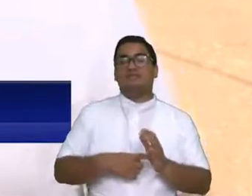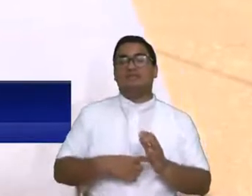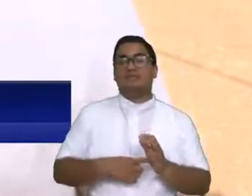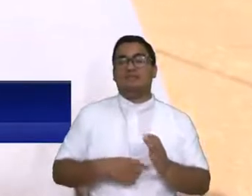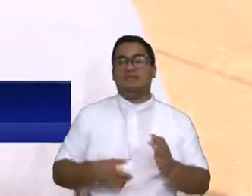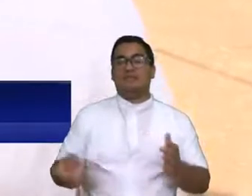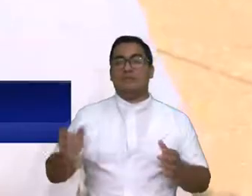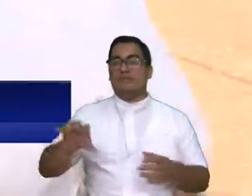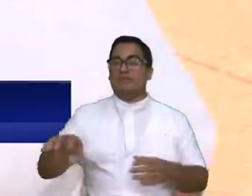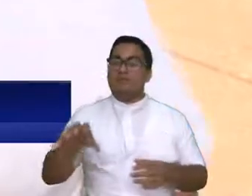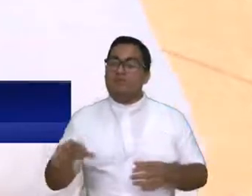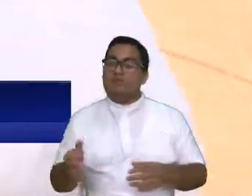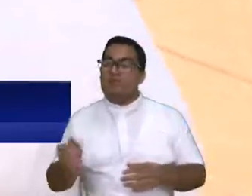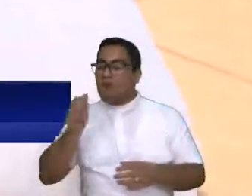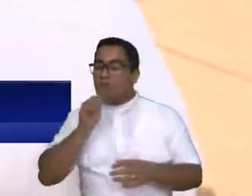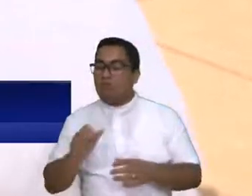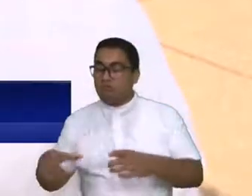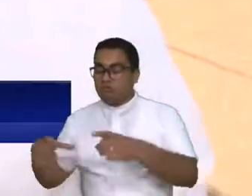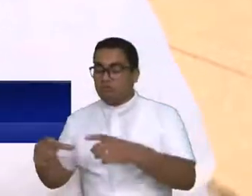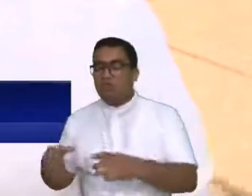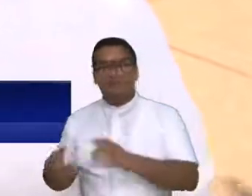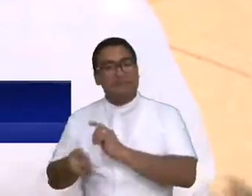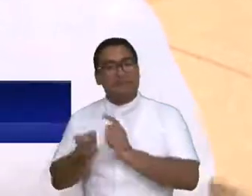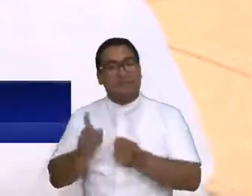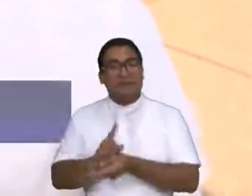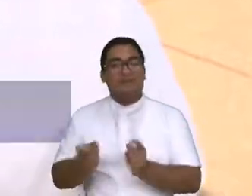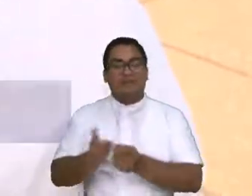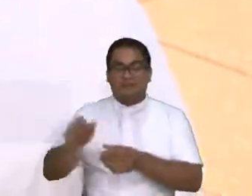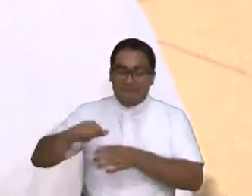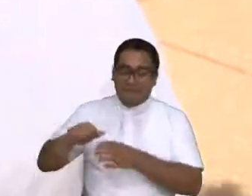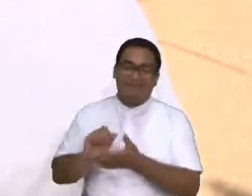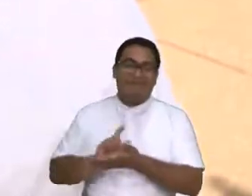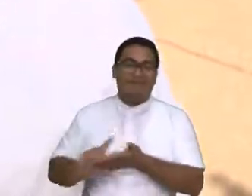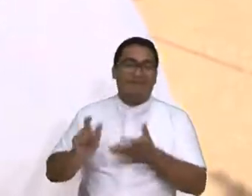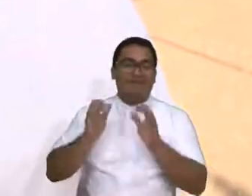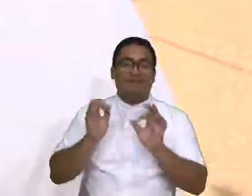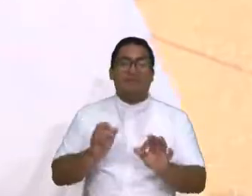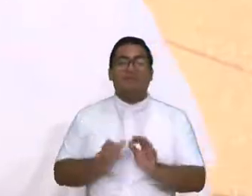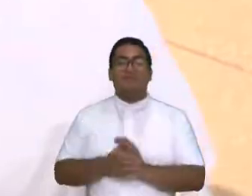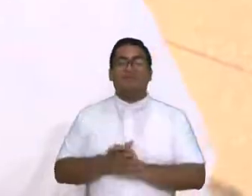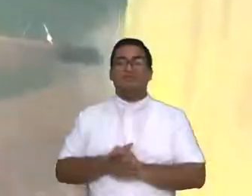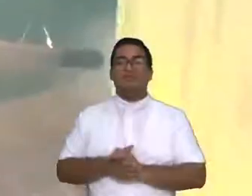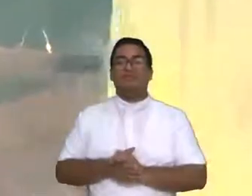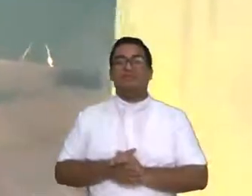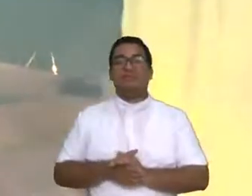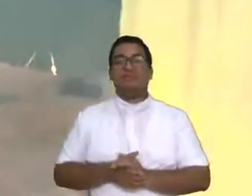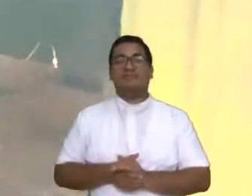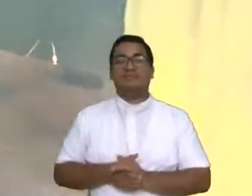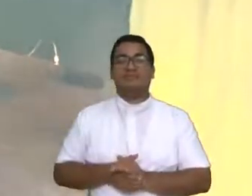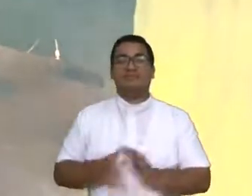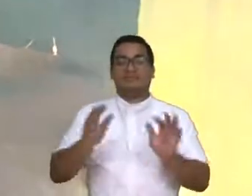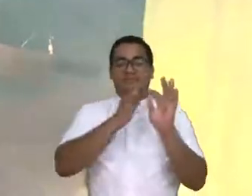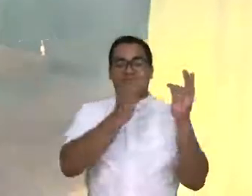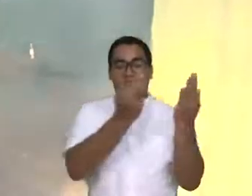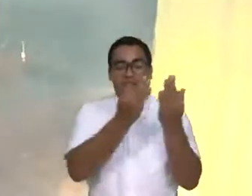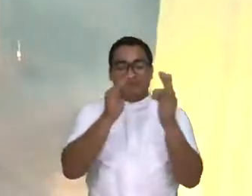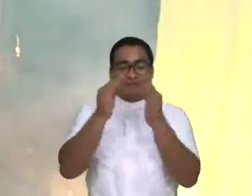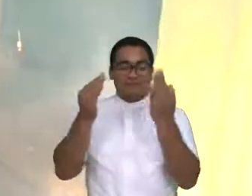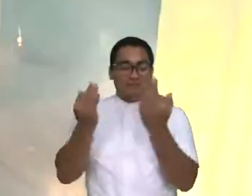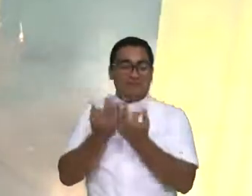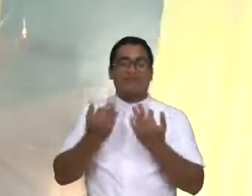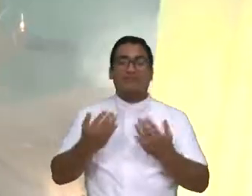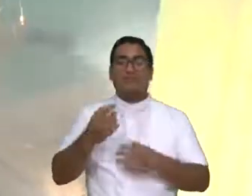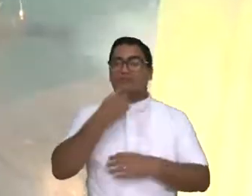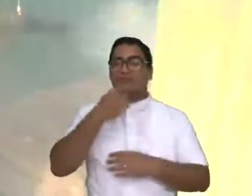del perro, de los animalitos, también las tengo que estar lavando y limpiando, ¿verdad? Y cambiando frecuentemente. Las familias protagonistas de este